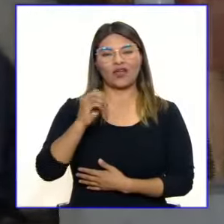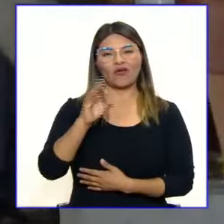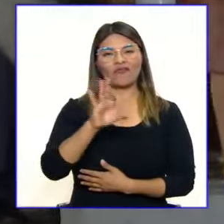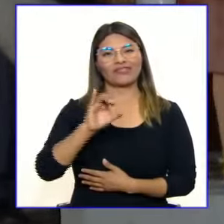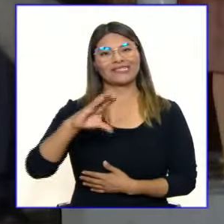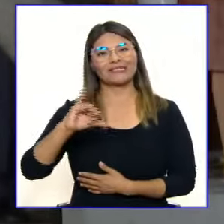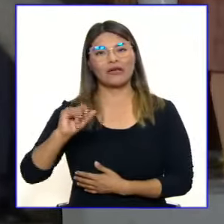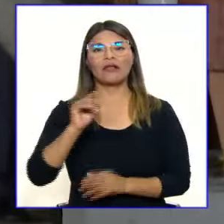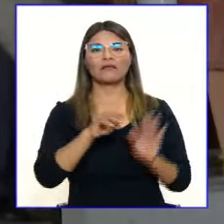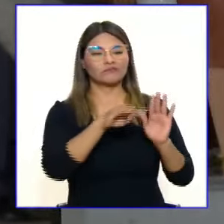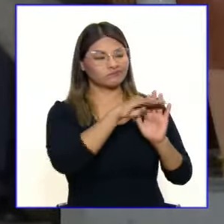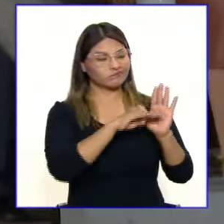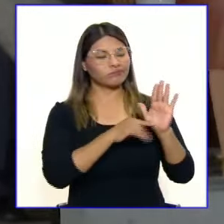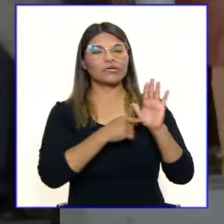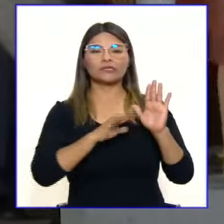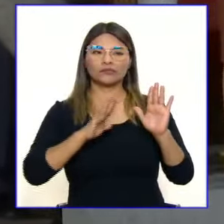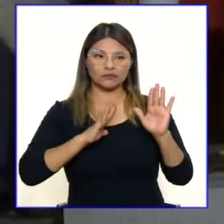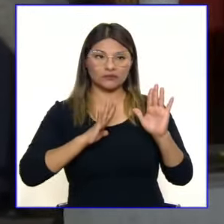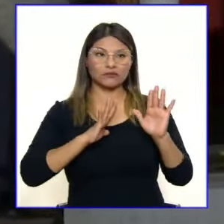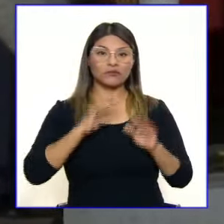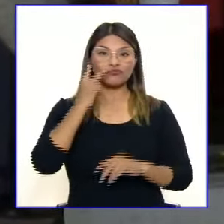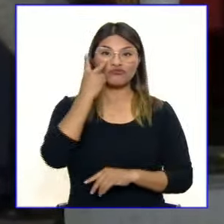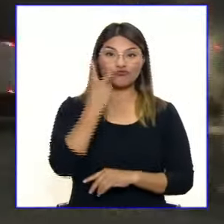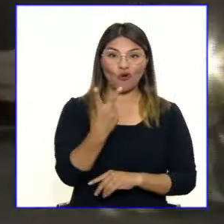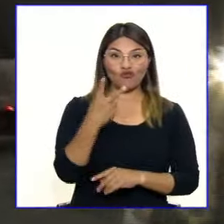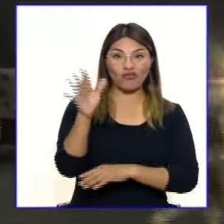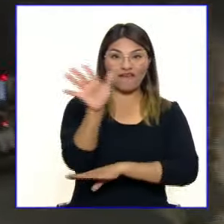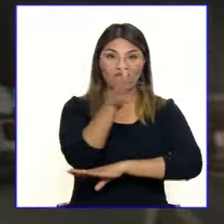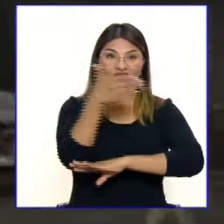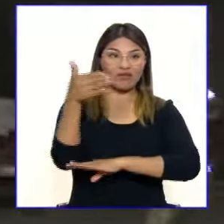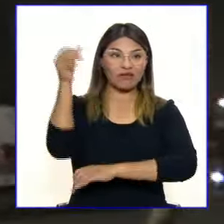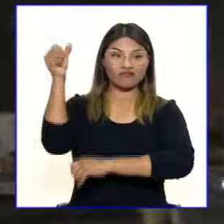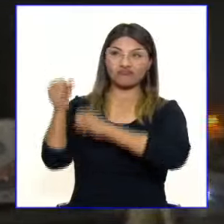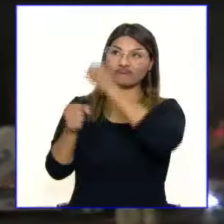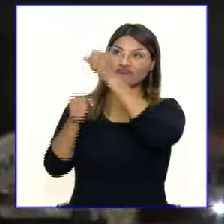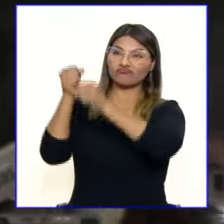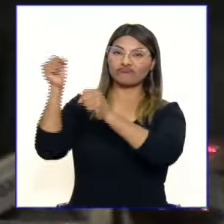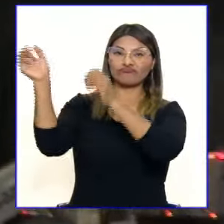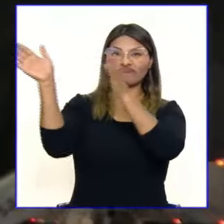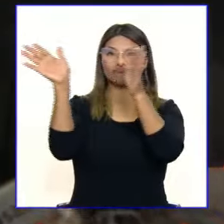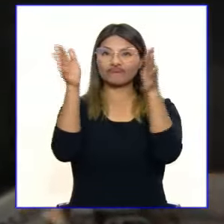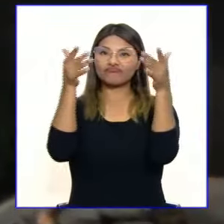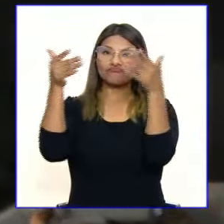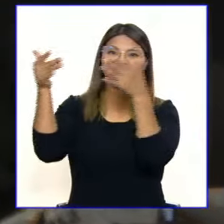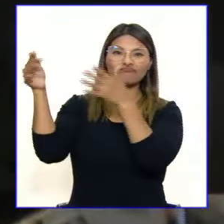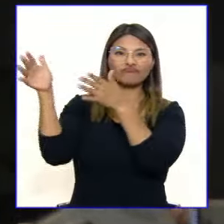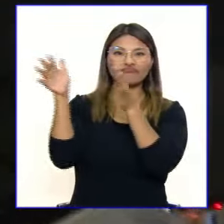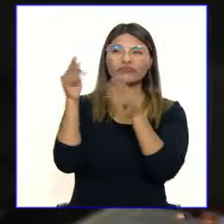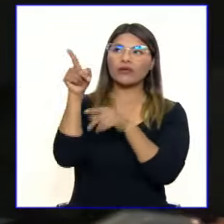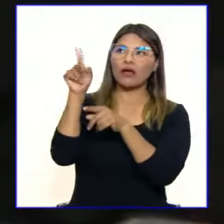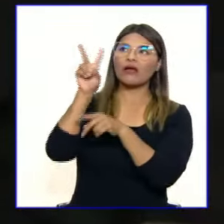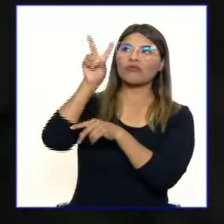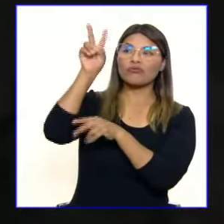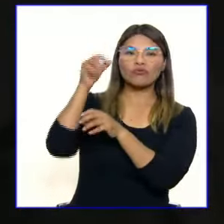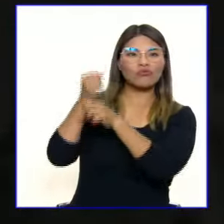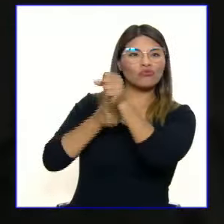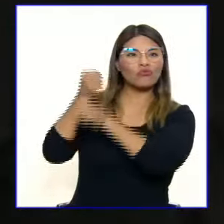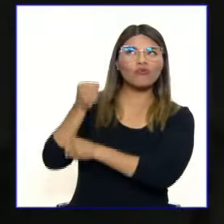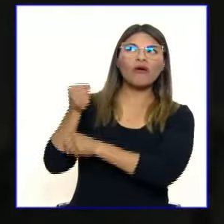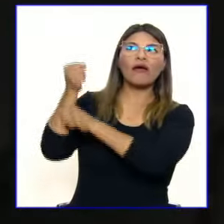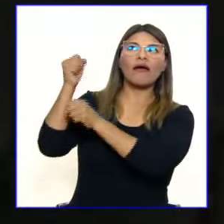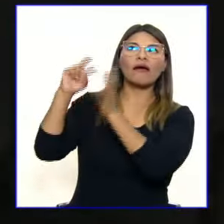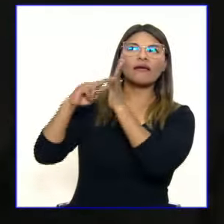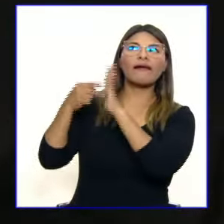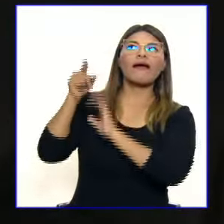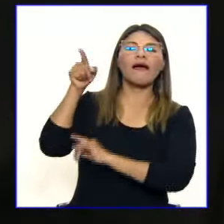del protocolo. Cuando las banderas de ambas naciones están izadas, eso significa de